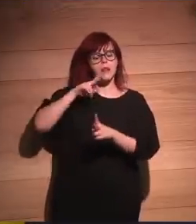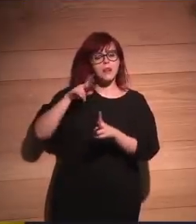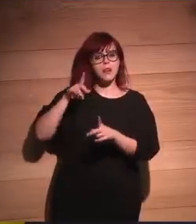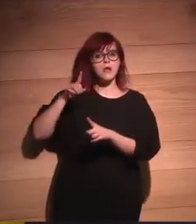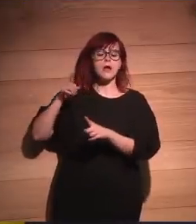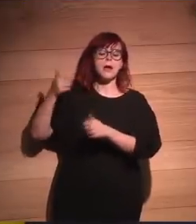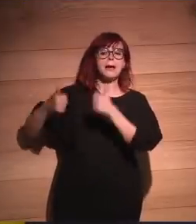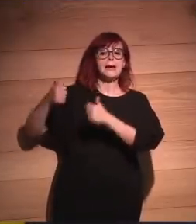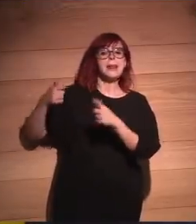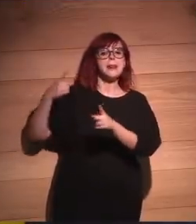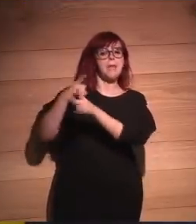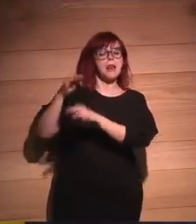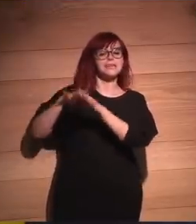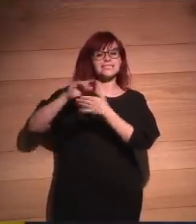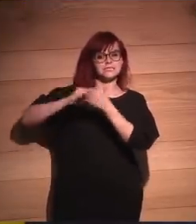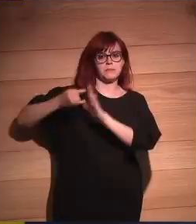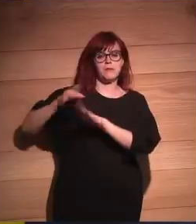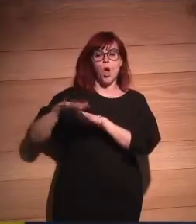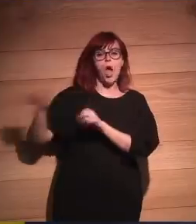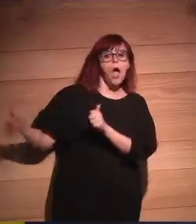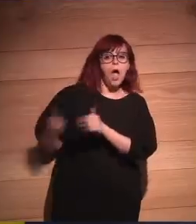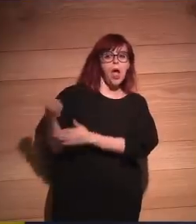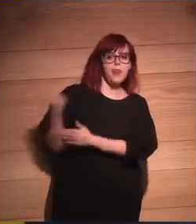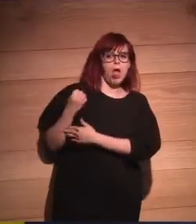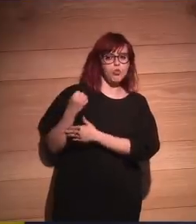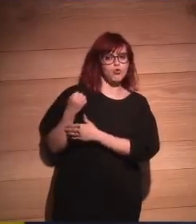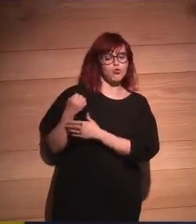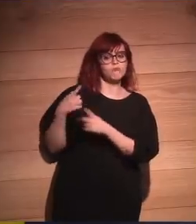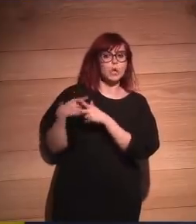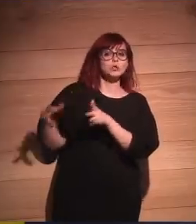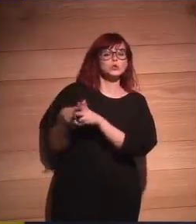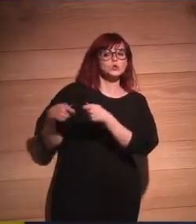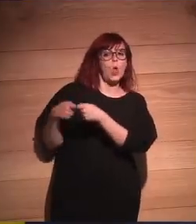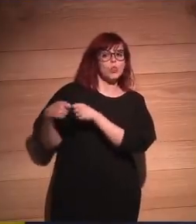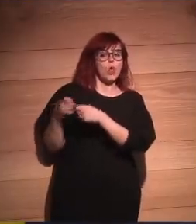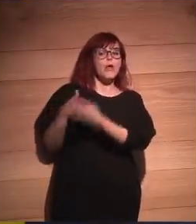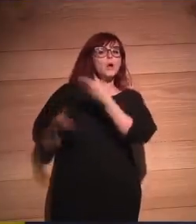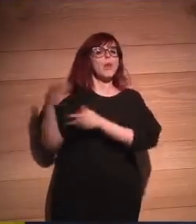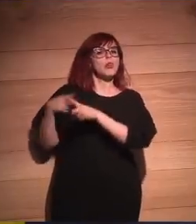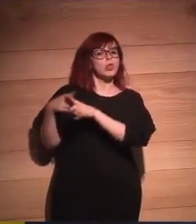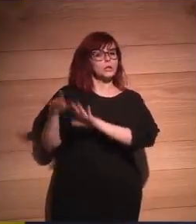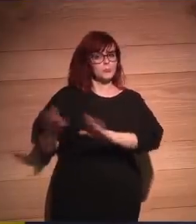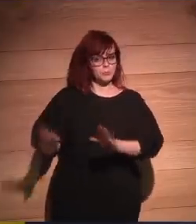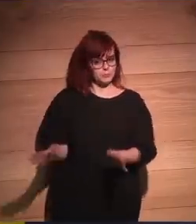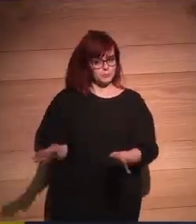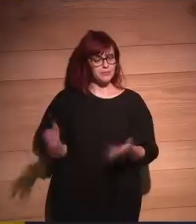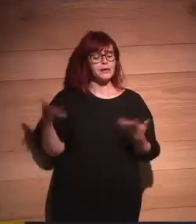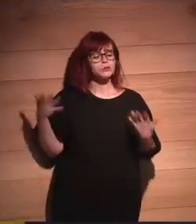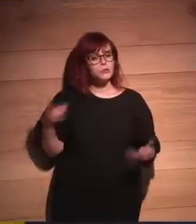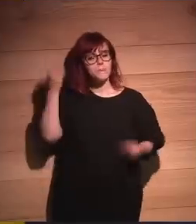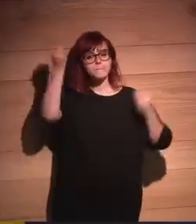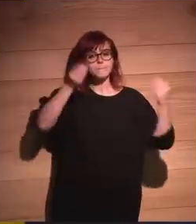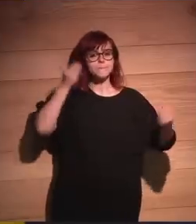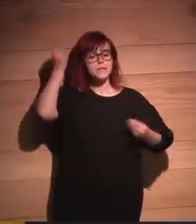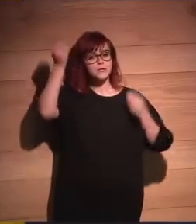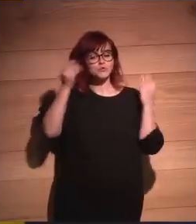y no como no un aliado, sino un socio de cooperación, ¿no? Yo creo que estamos ante un